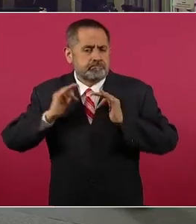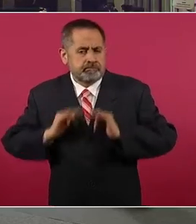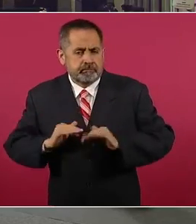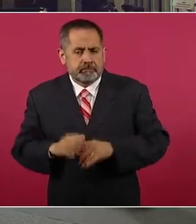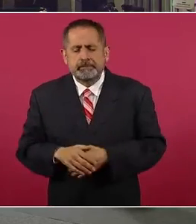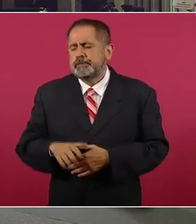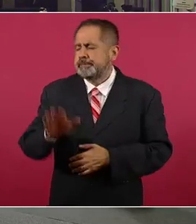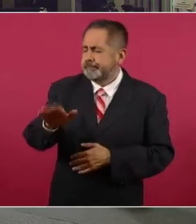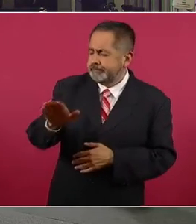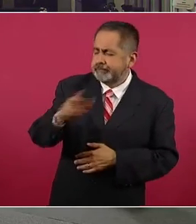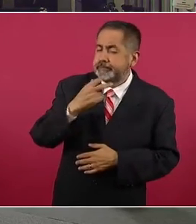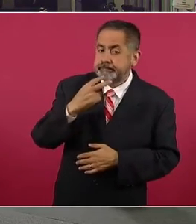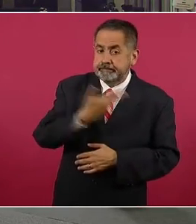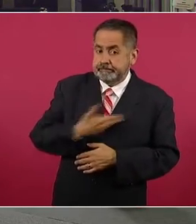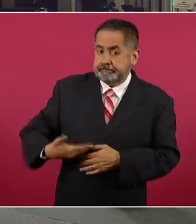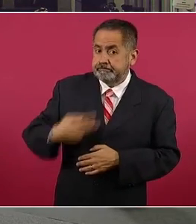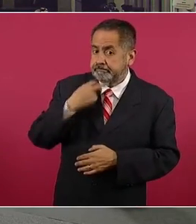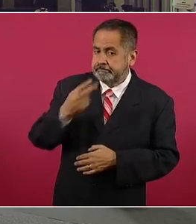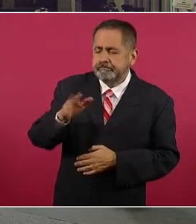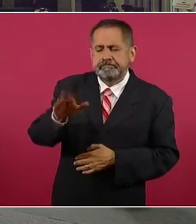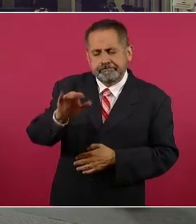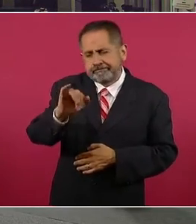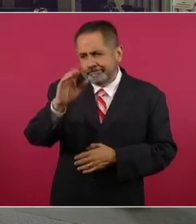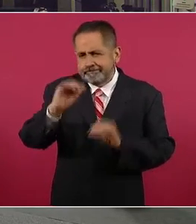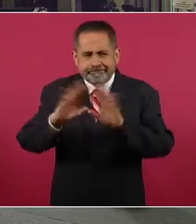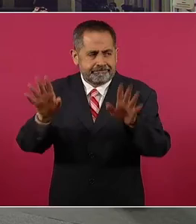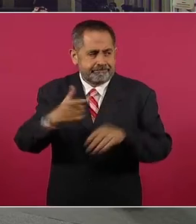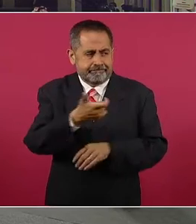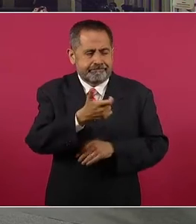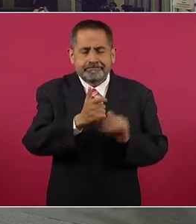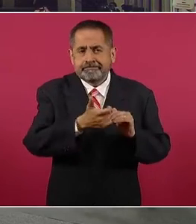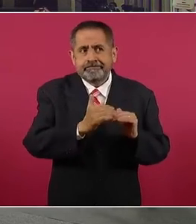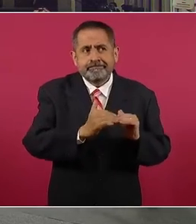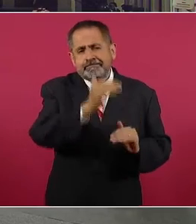desde luego, por la inflación.